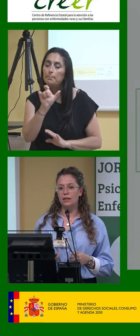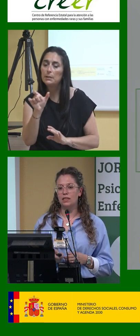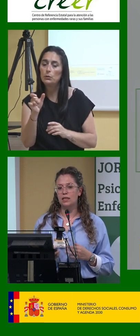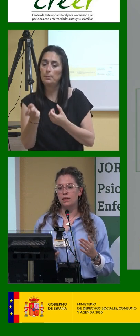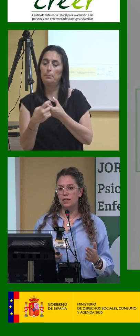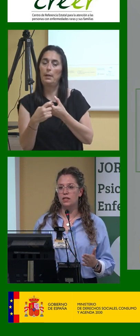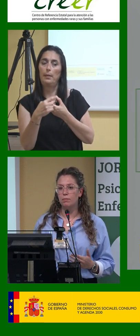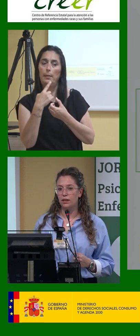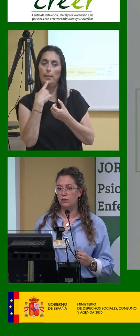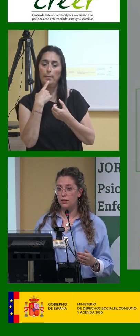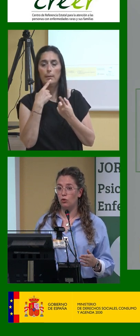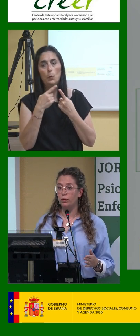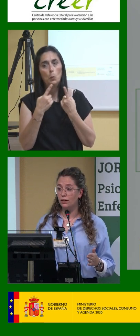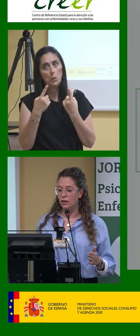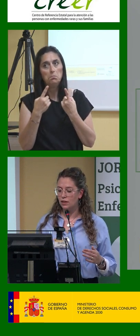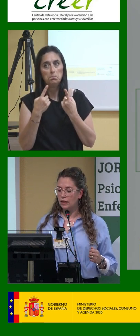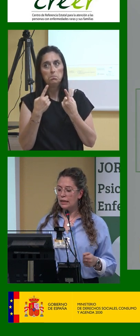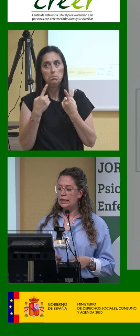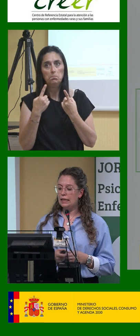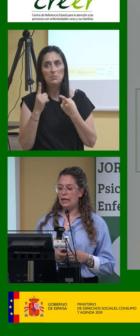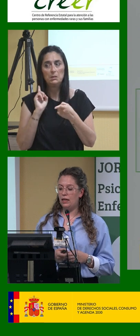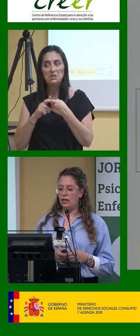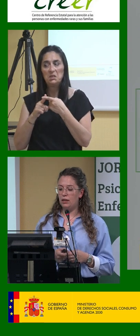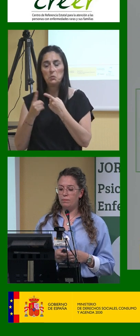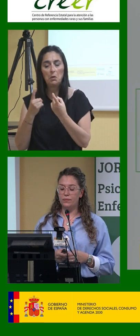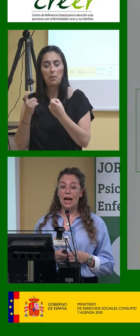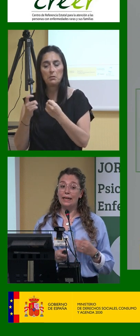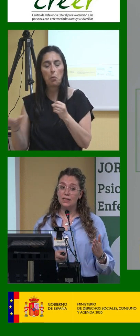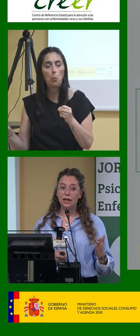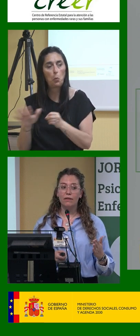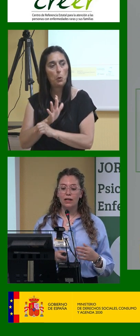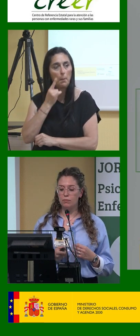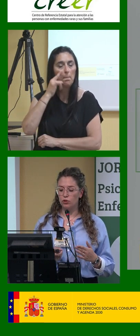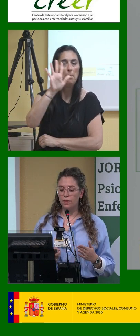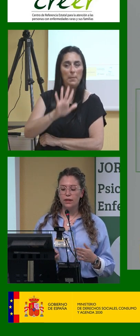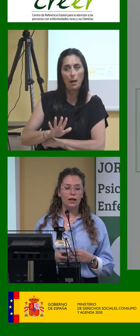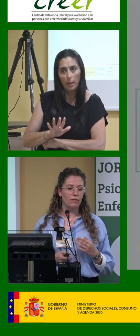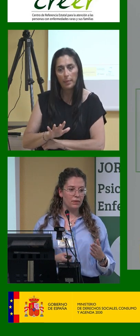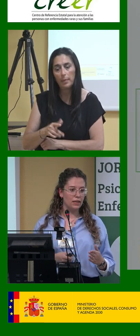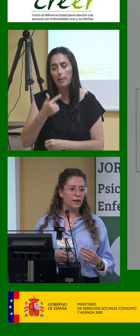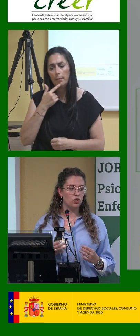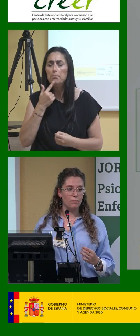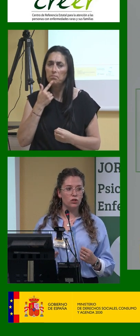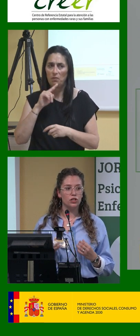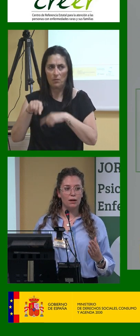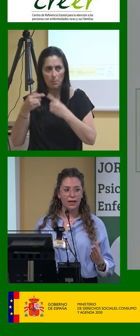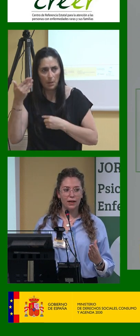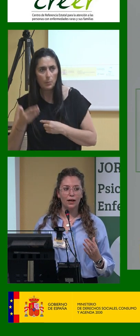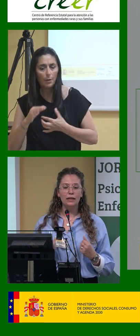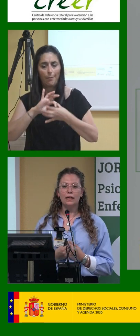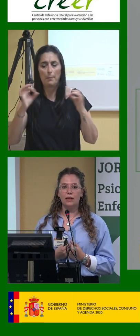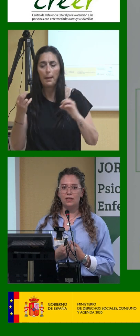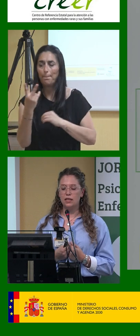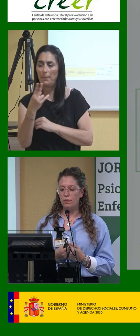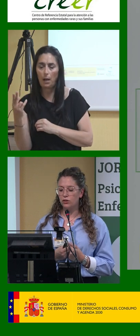decían que tenían esas necesidades aparentemente cubiertas. Aquí destacaban la importancia de la familia, de los amigos, de la